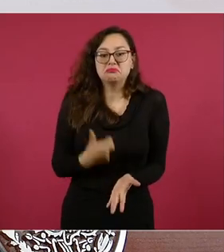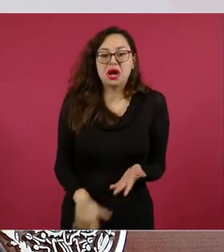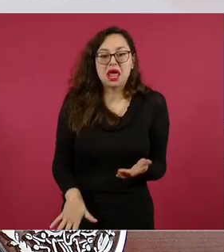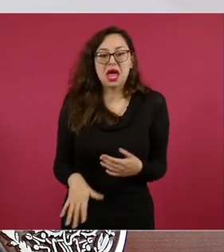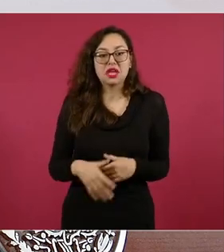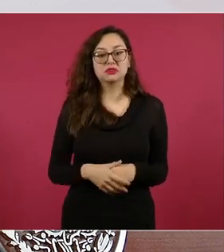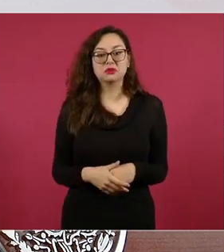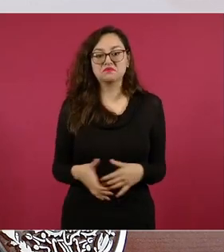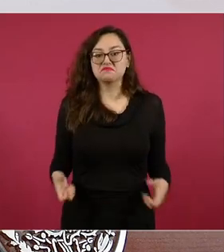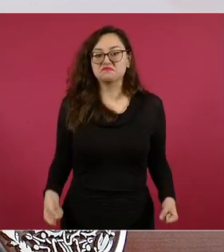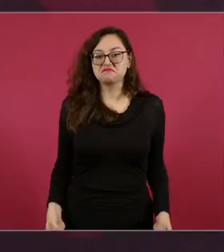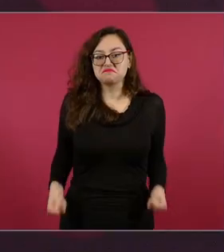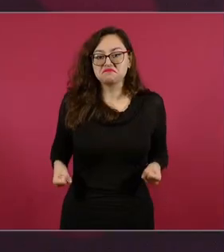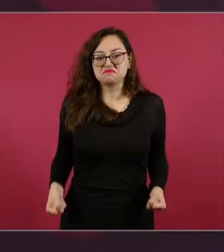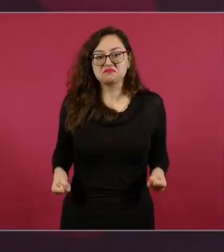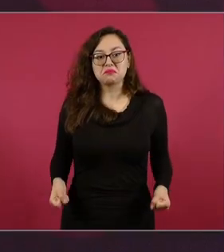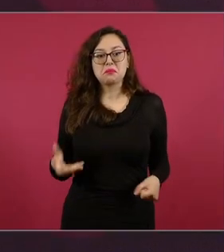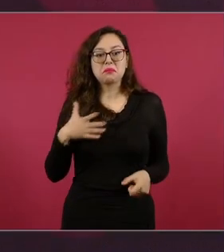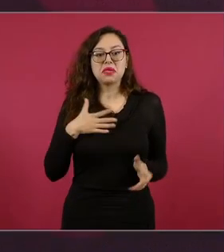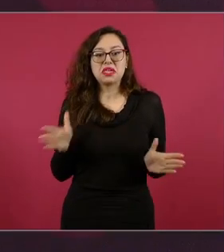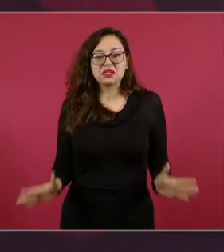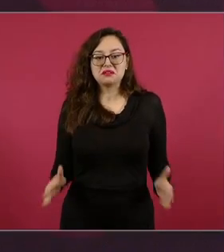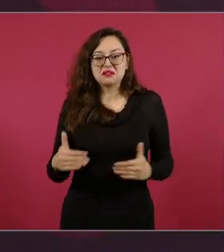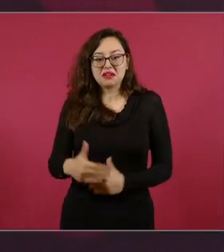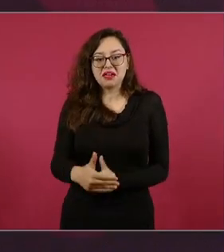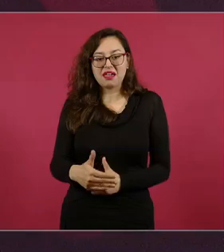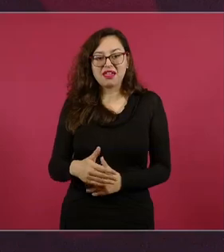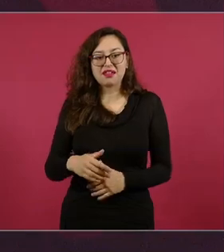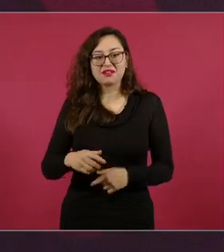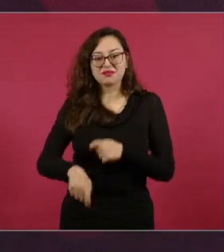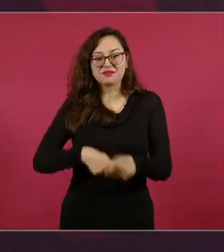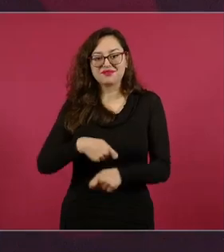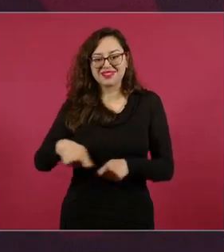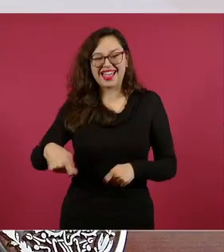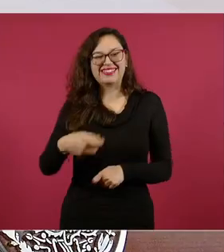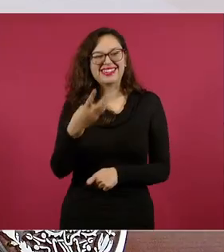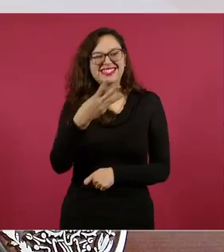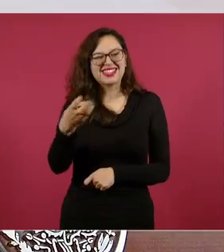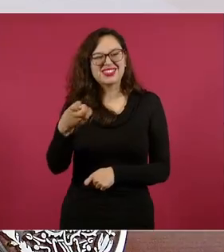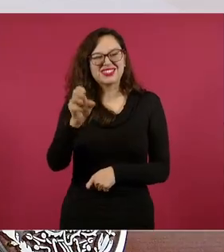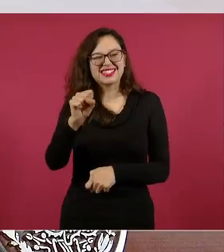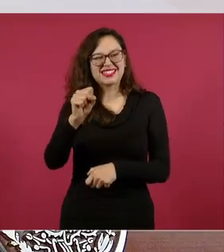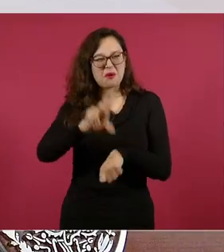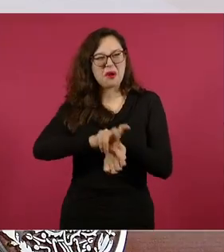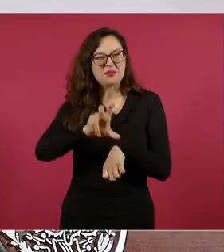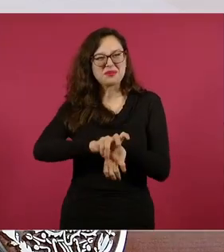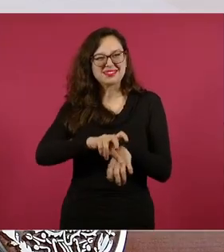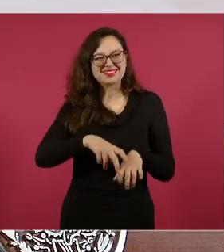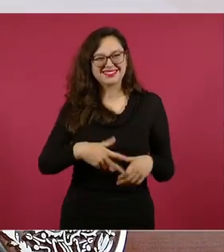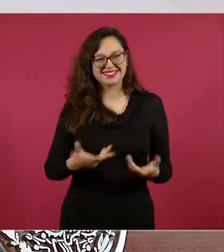equipaje, que era una caja de cartón, de esa de 360 huevos.